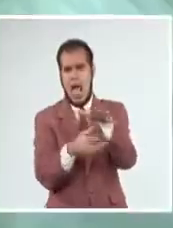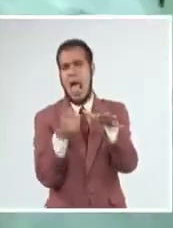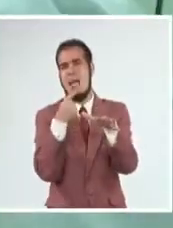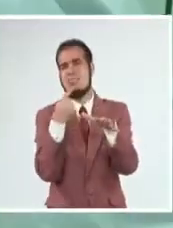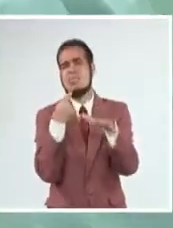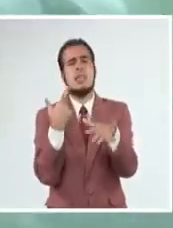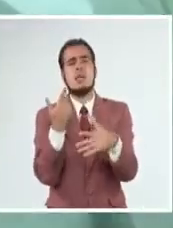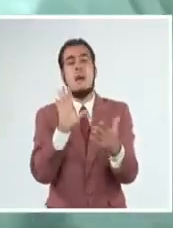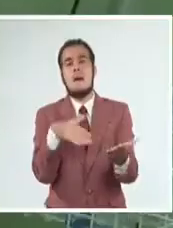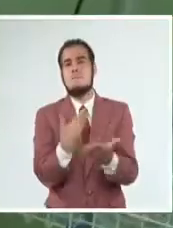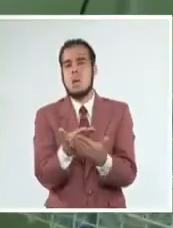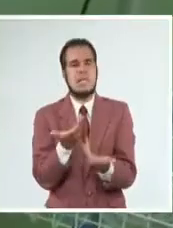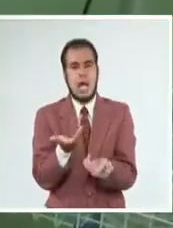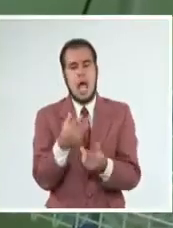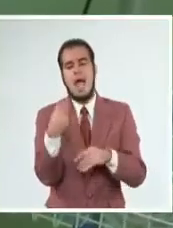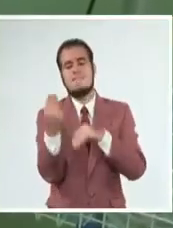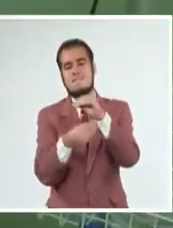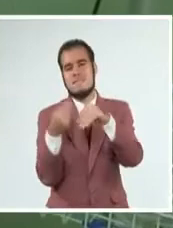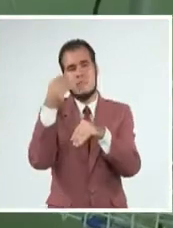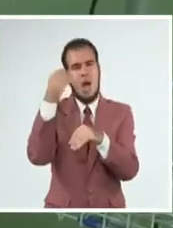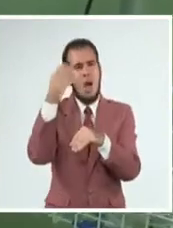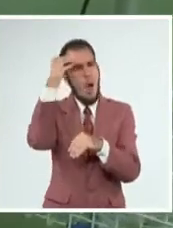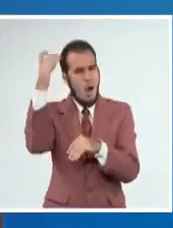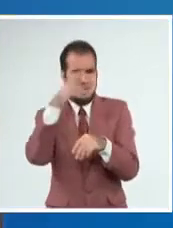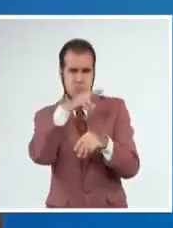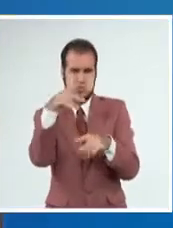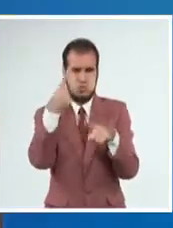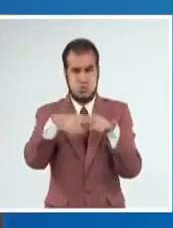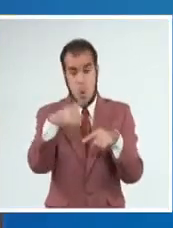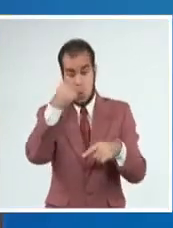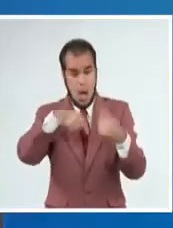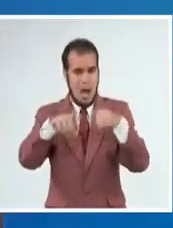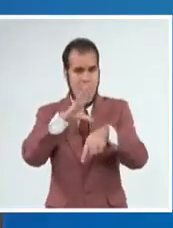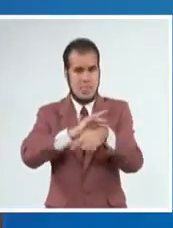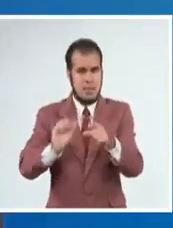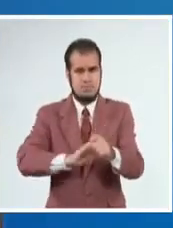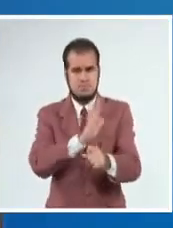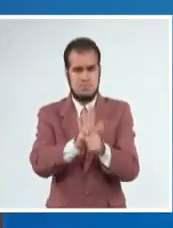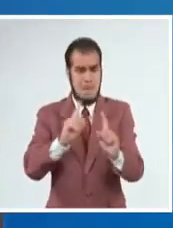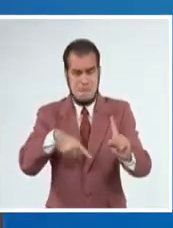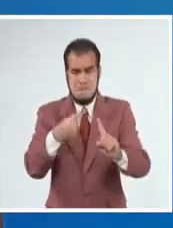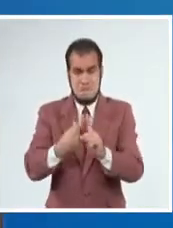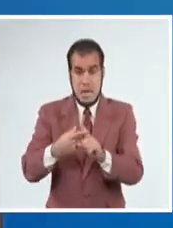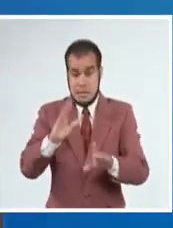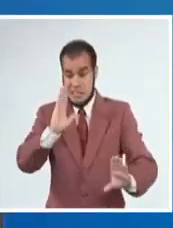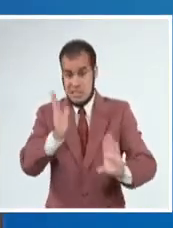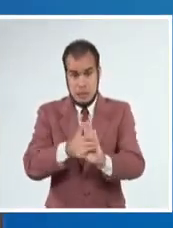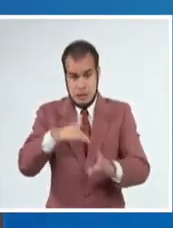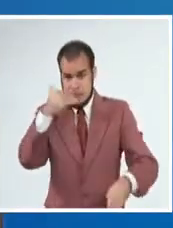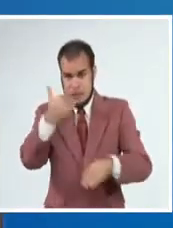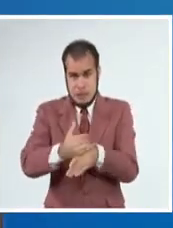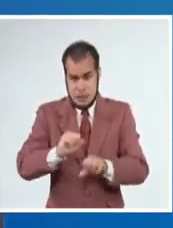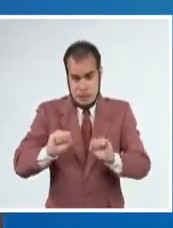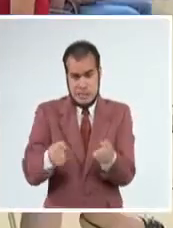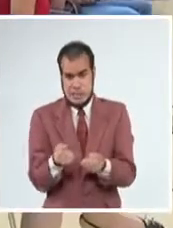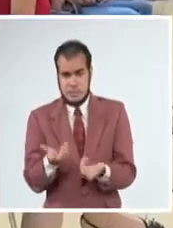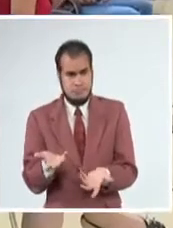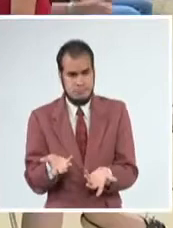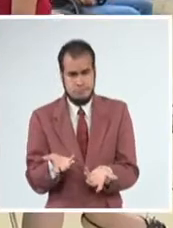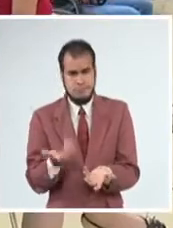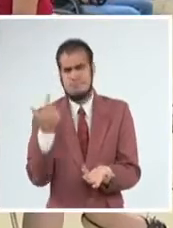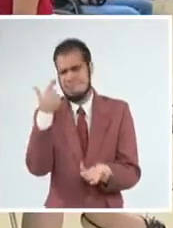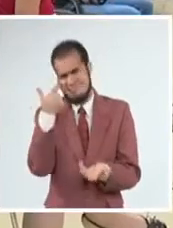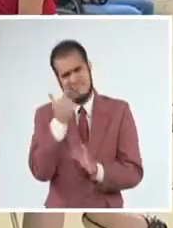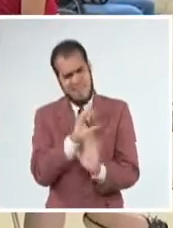en medio de la compleja situación epidemiológica del país y el recrudecimiento del cerco económico pone al descubierto